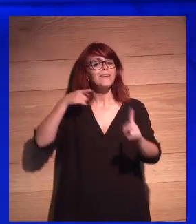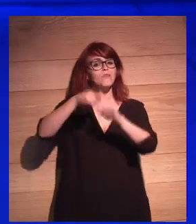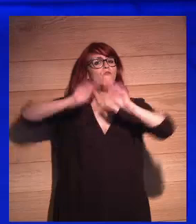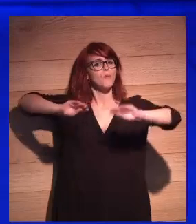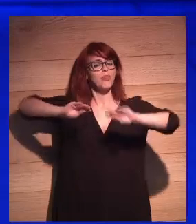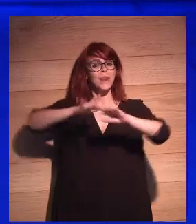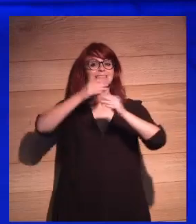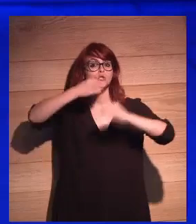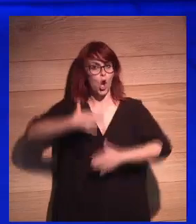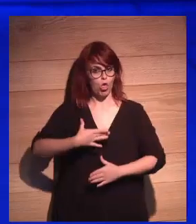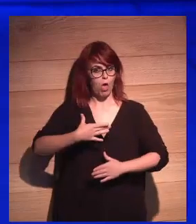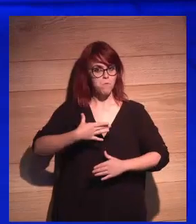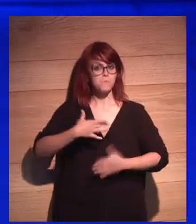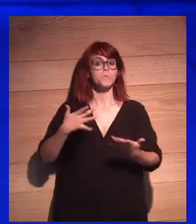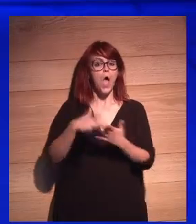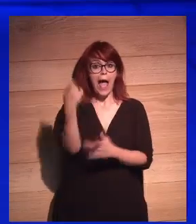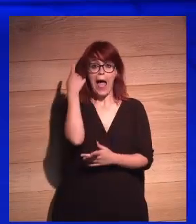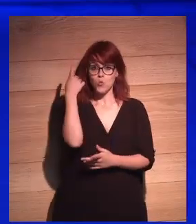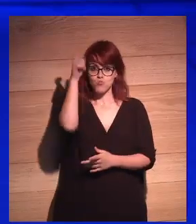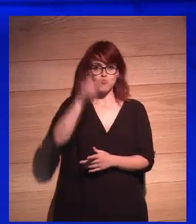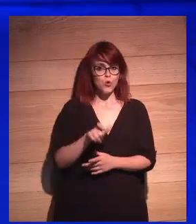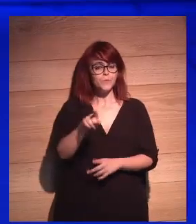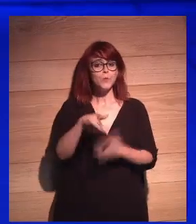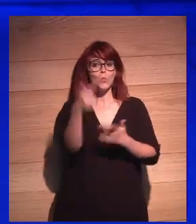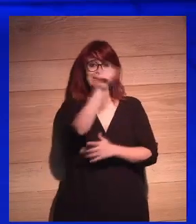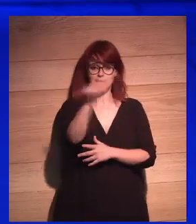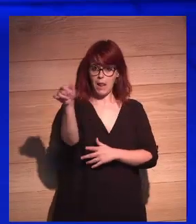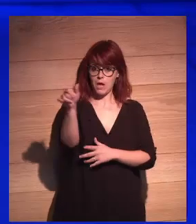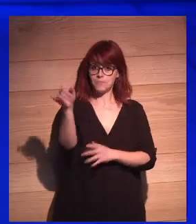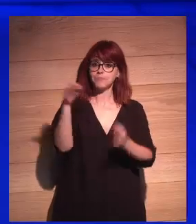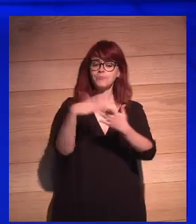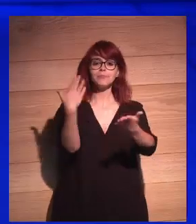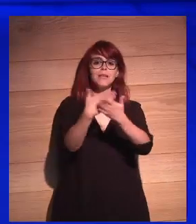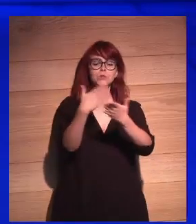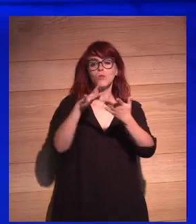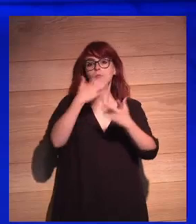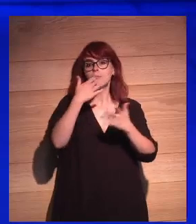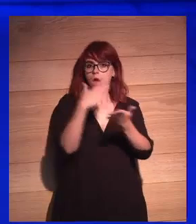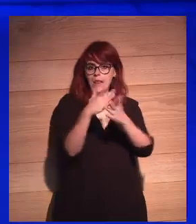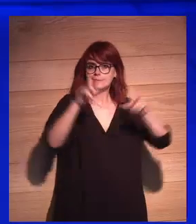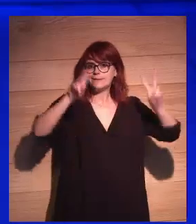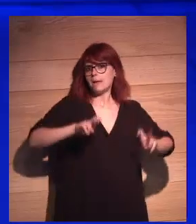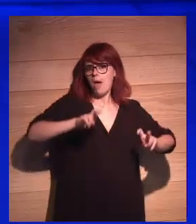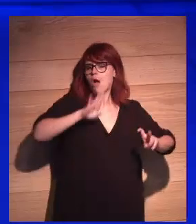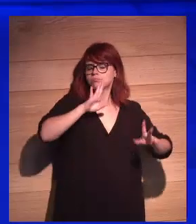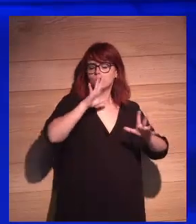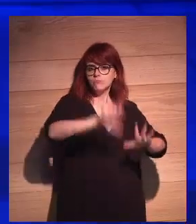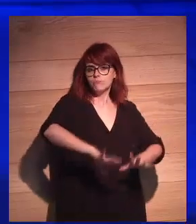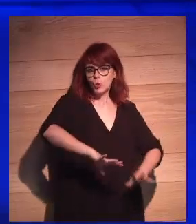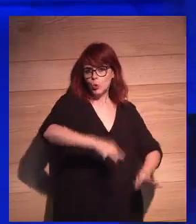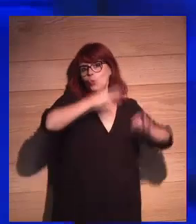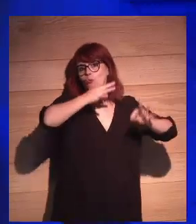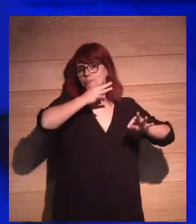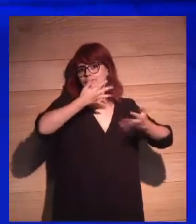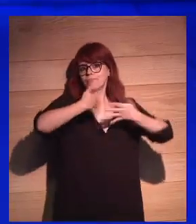formarlos en historia. Entonces el alumno lo que hace es durante una semana estudia la clase y luego se lleva